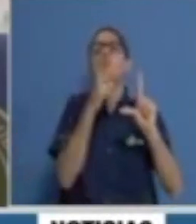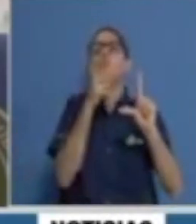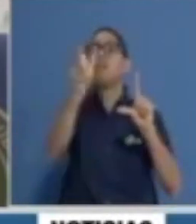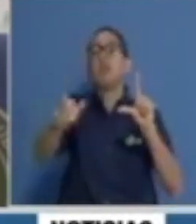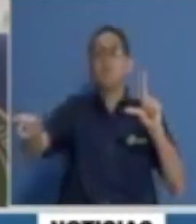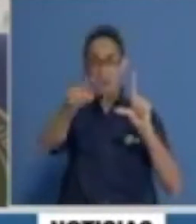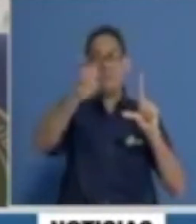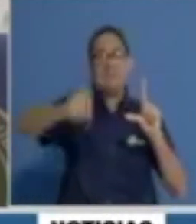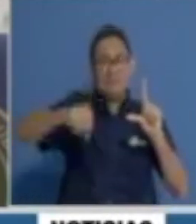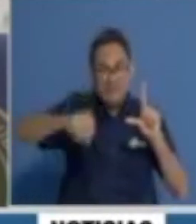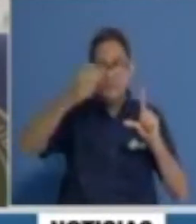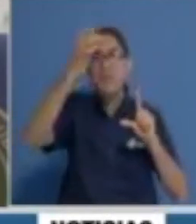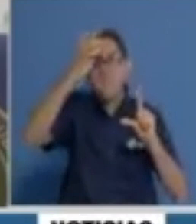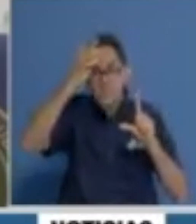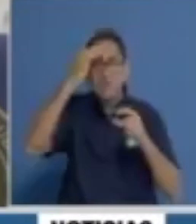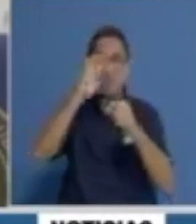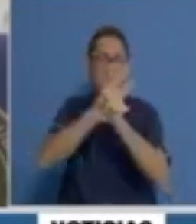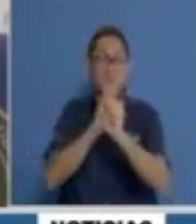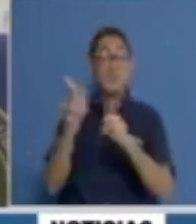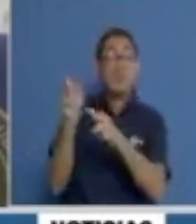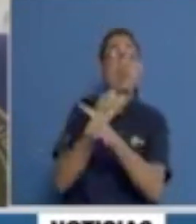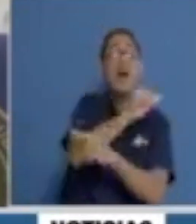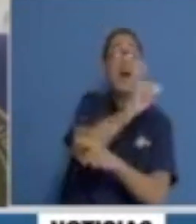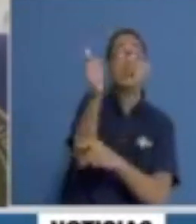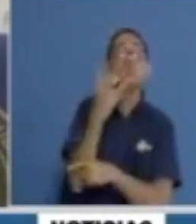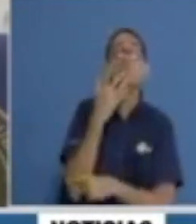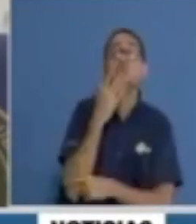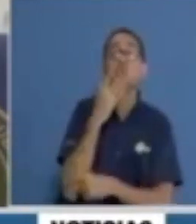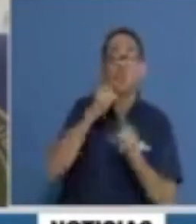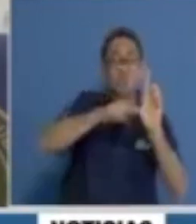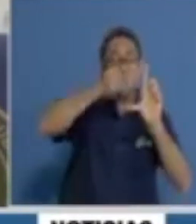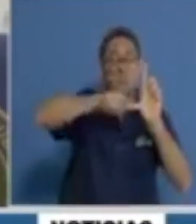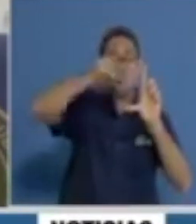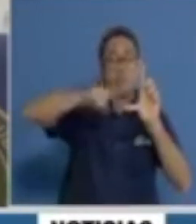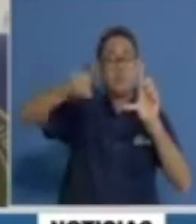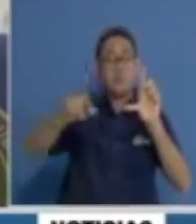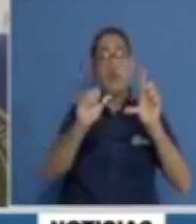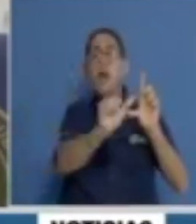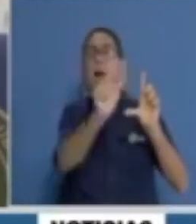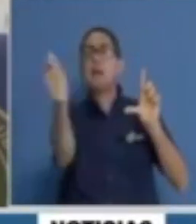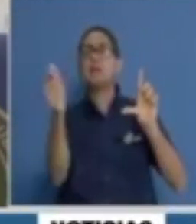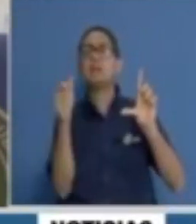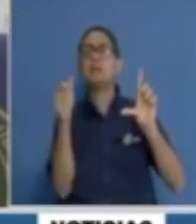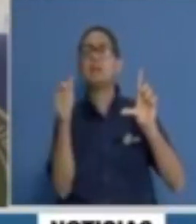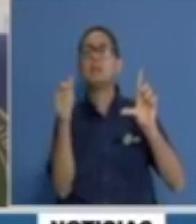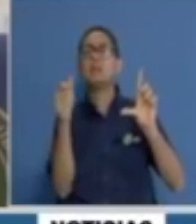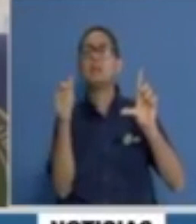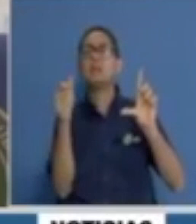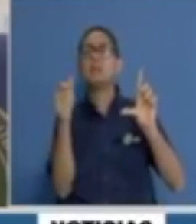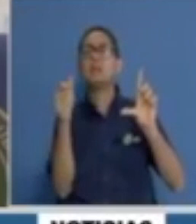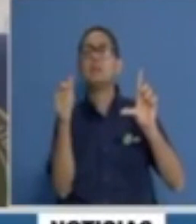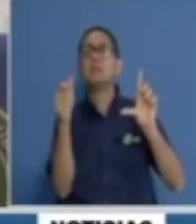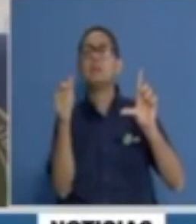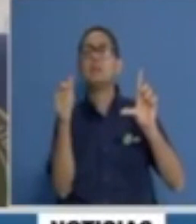de toma de muestra. Cada una de las barras azules corresponde al número de pruebas que se tomaron